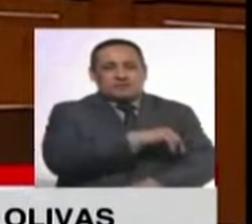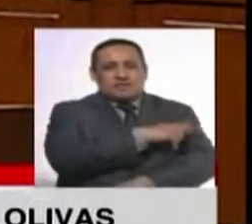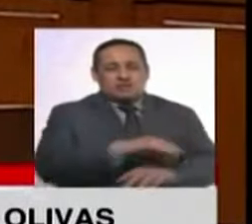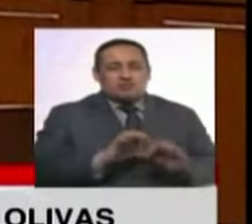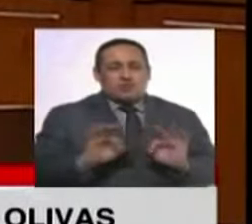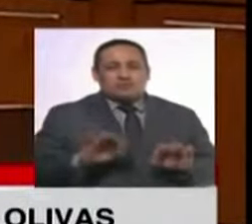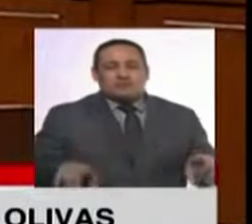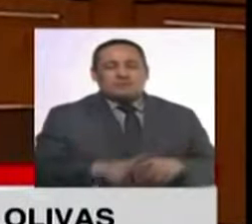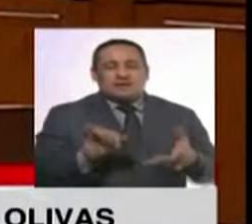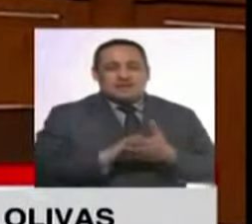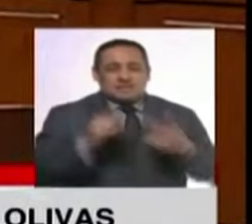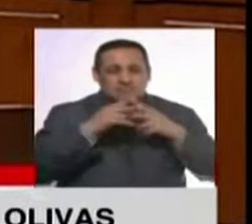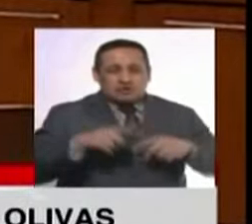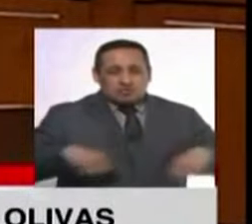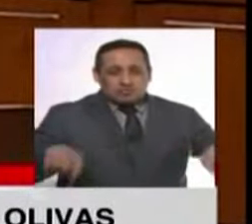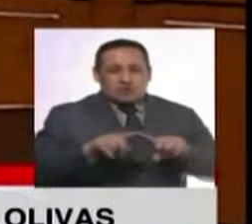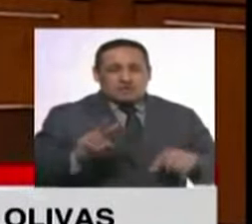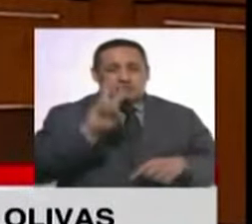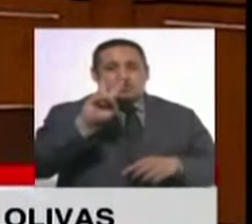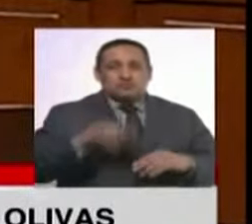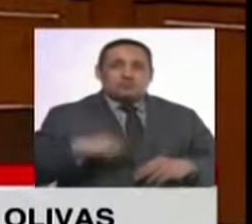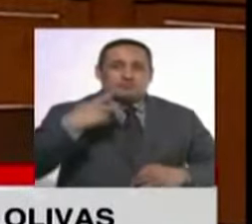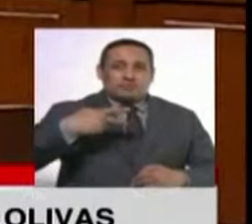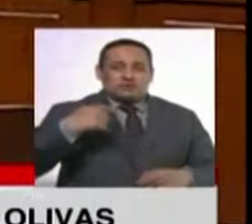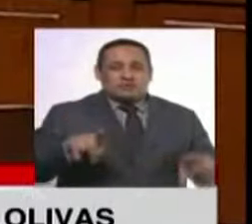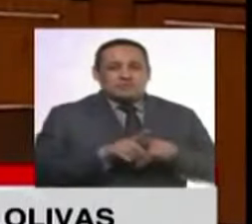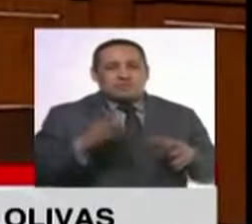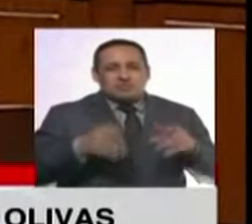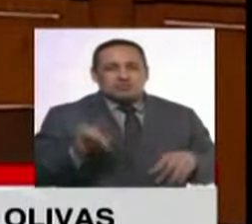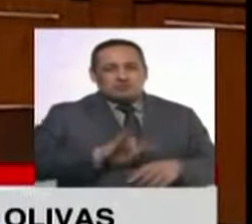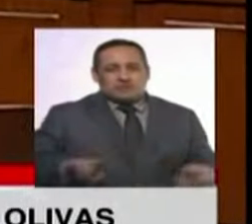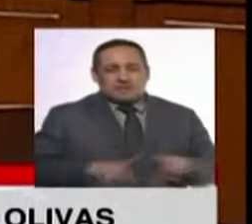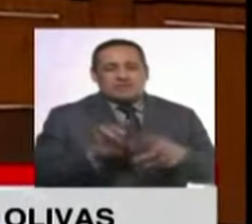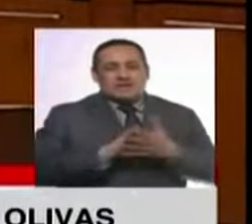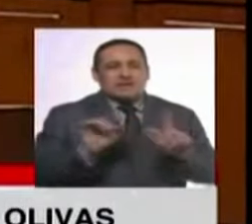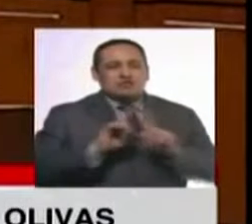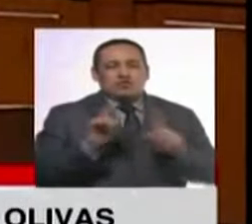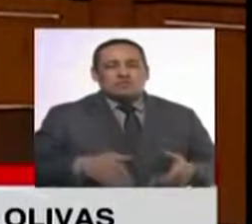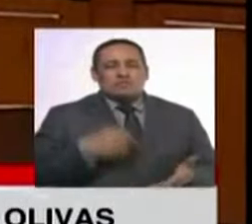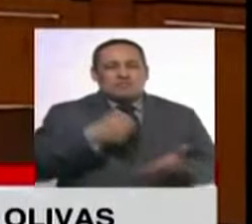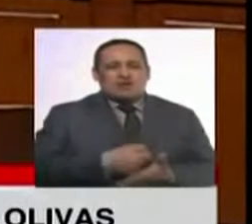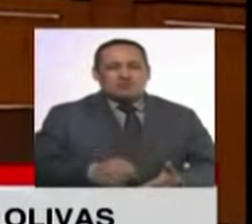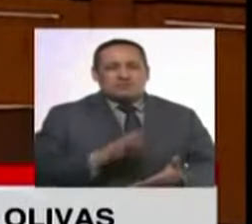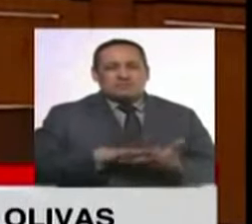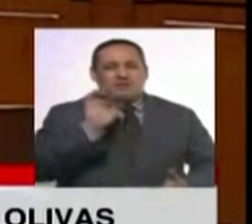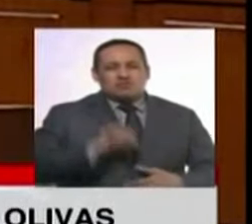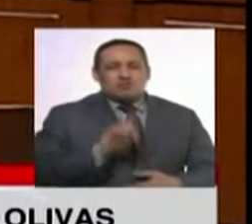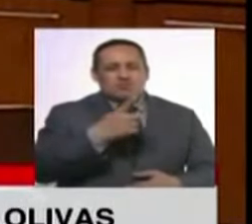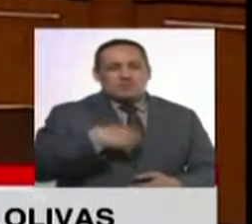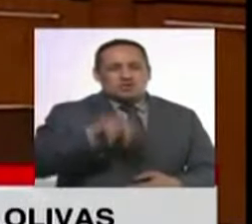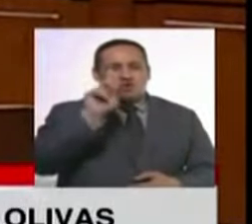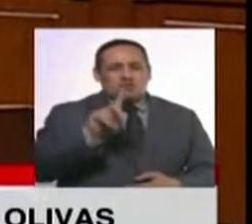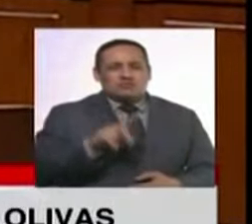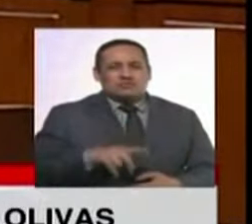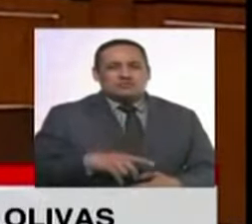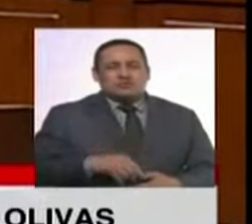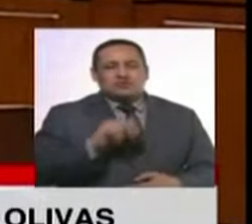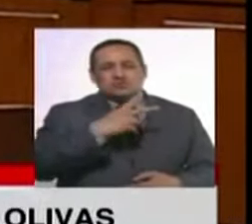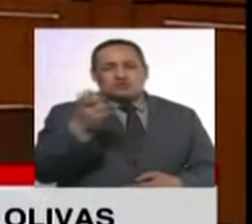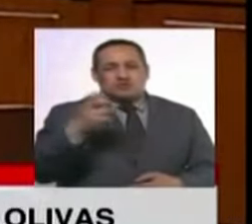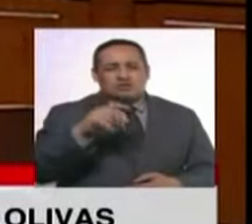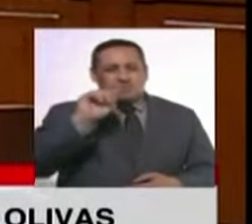y que esos ambientes de dos pisos vamos a utilizarla no se va a pagar porque se pagó más de dos más de un millón